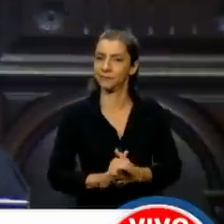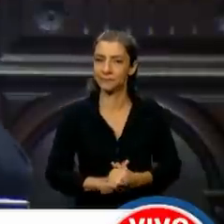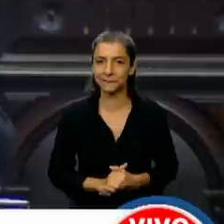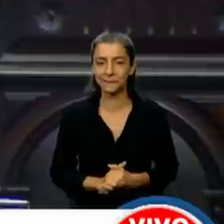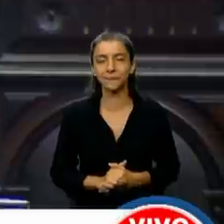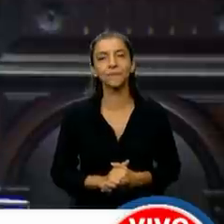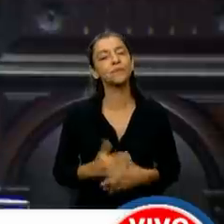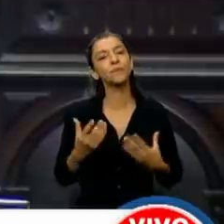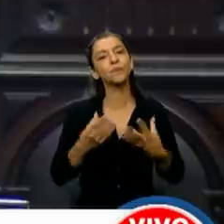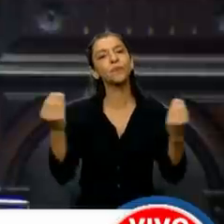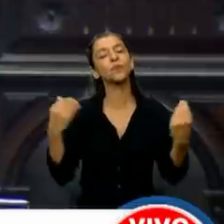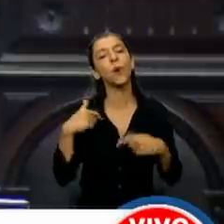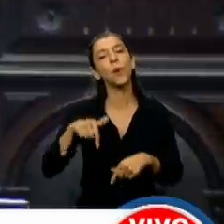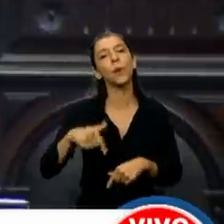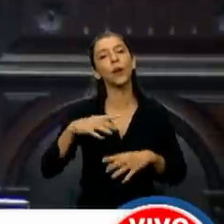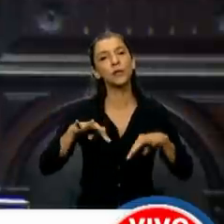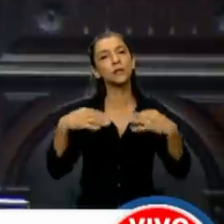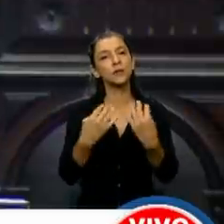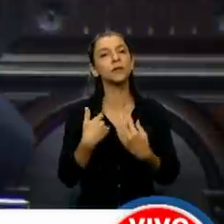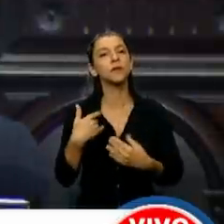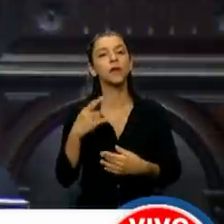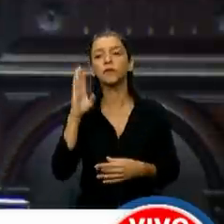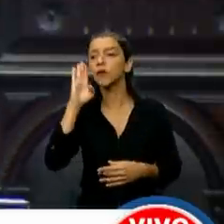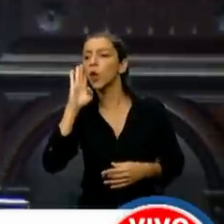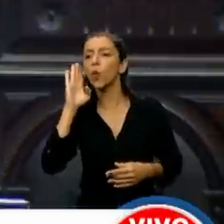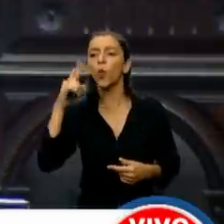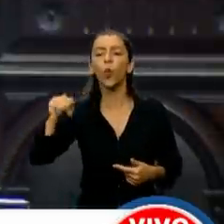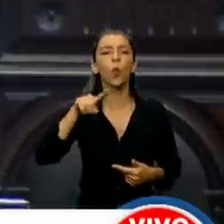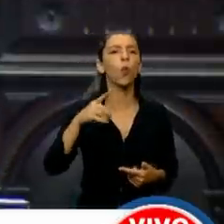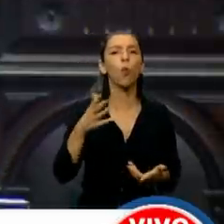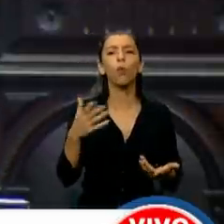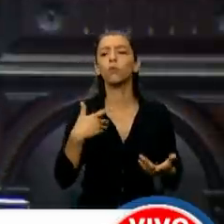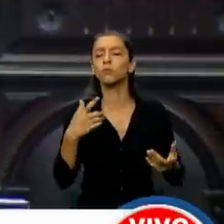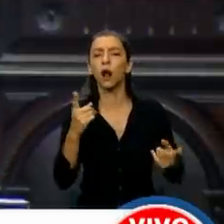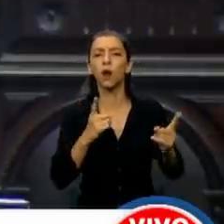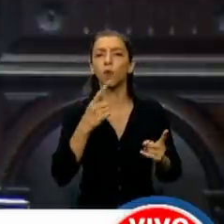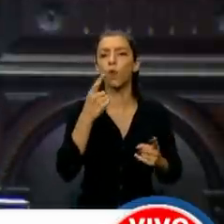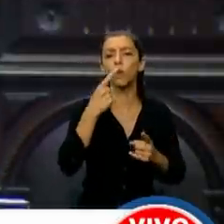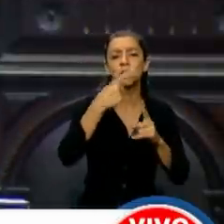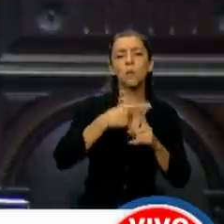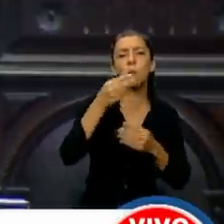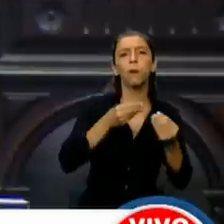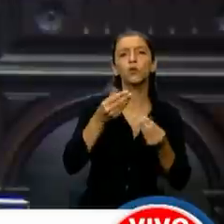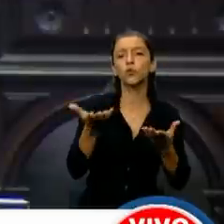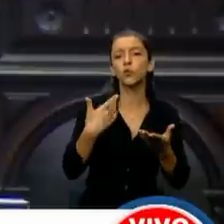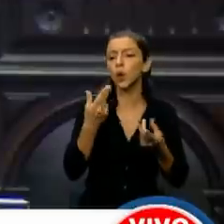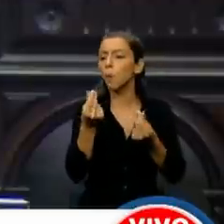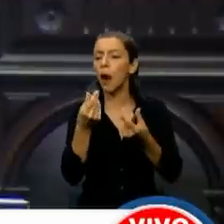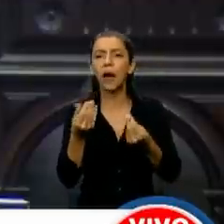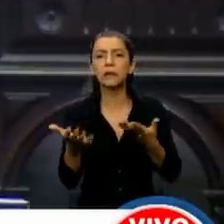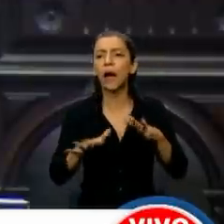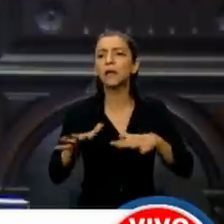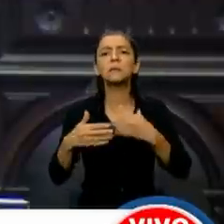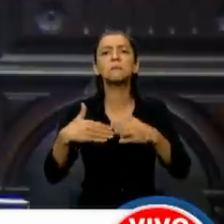muchas veces hablar de dónde van a ir a parar los presupuestos o qué se va a hacer con la plata pero poco